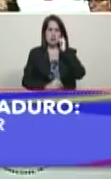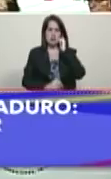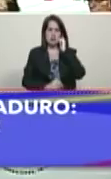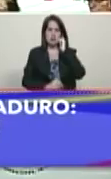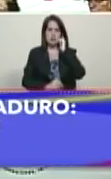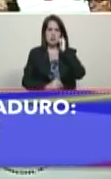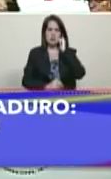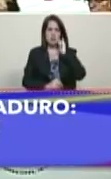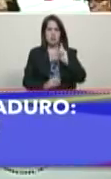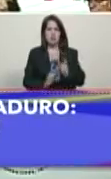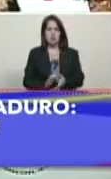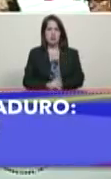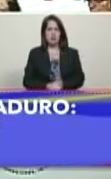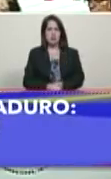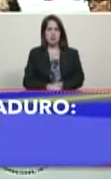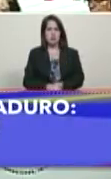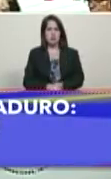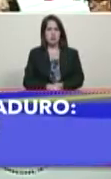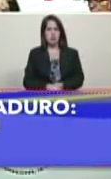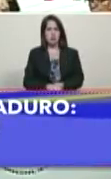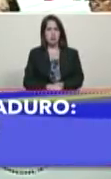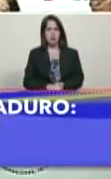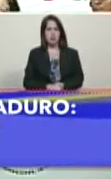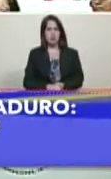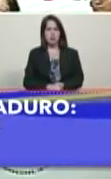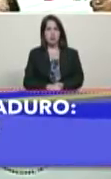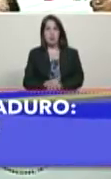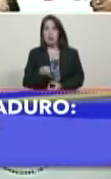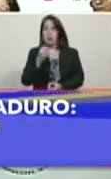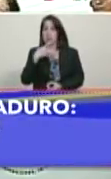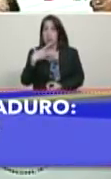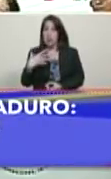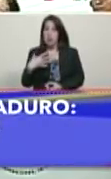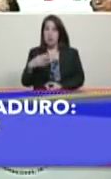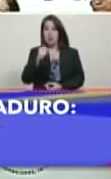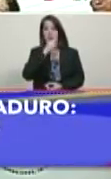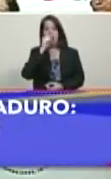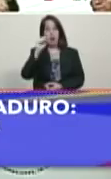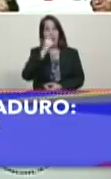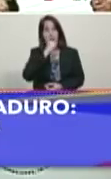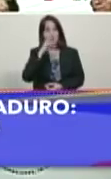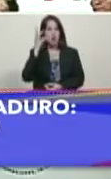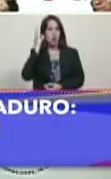con su canto muy bello el canto silvana